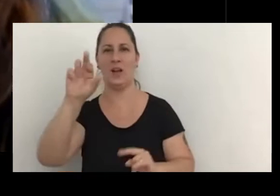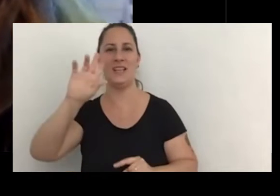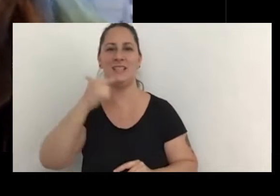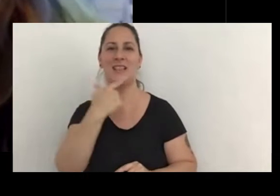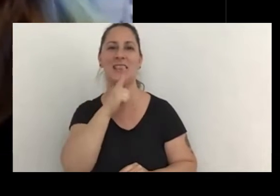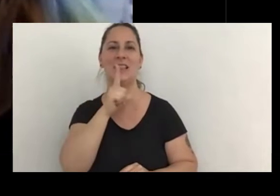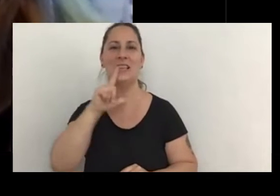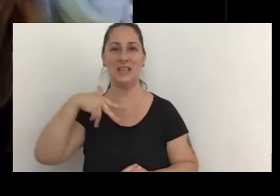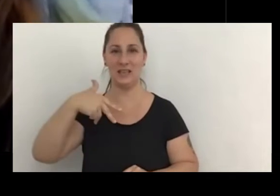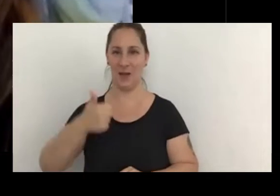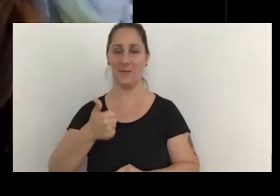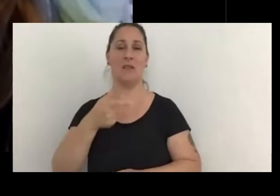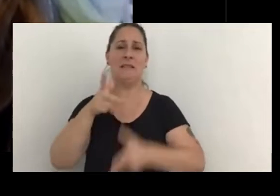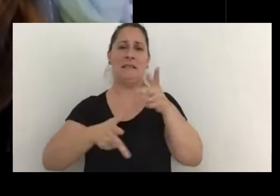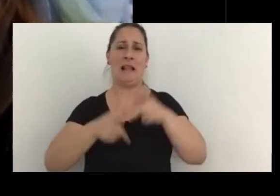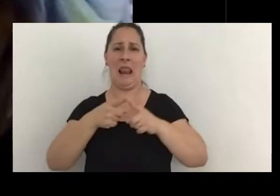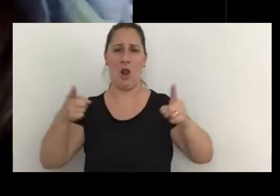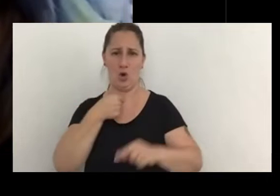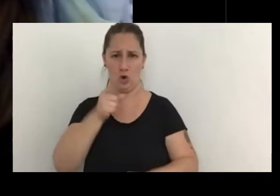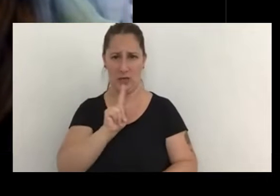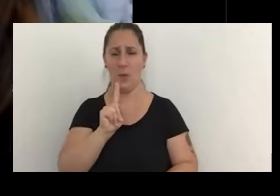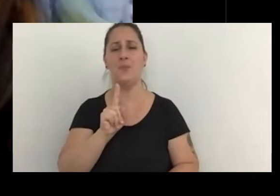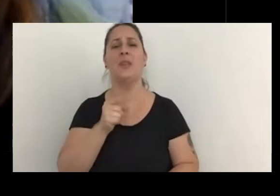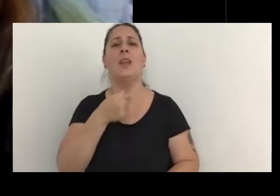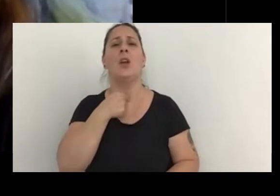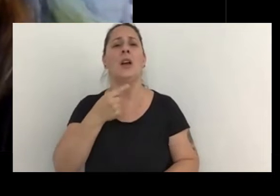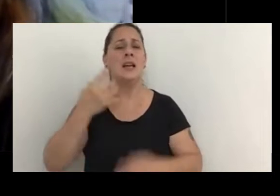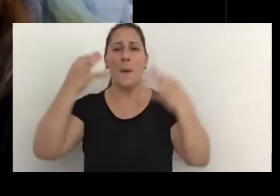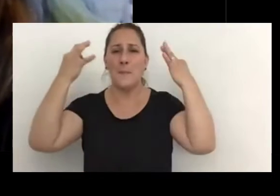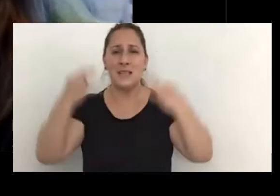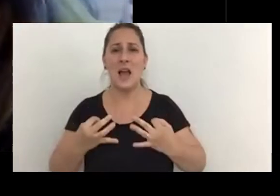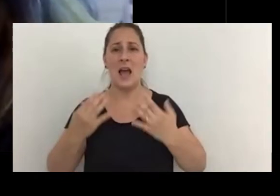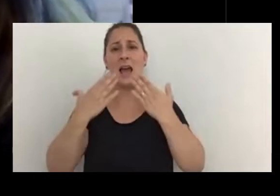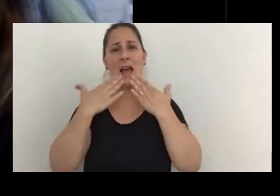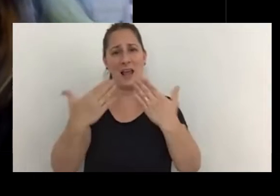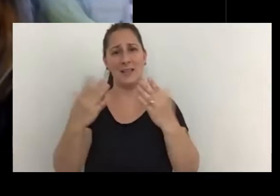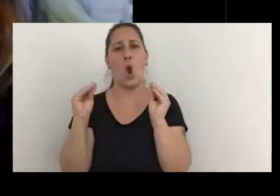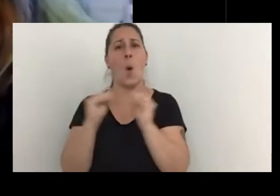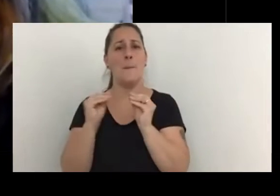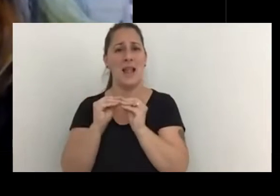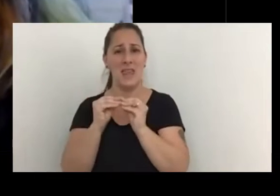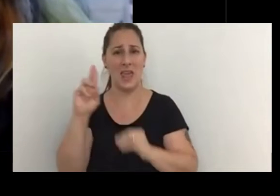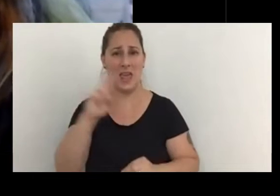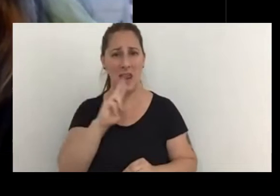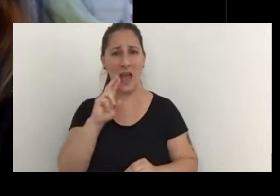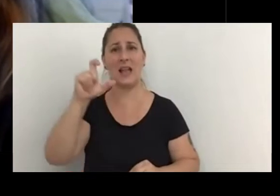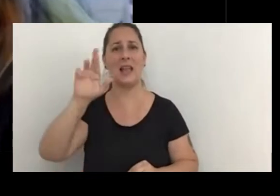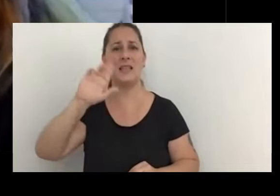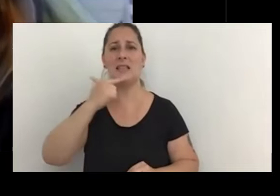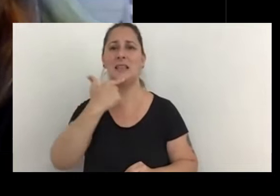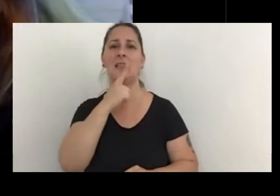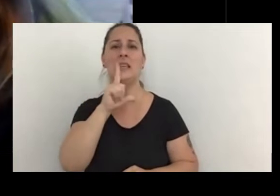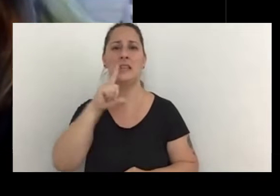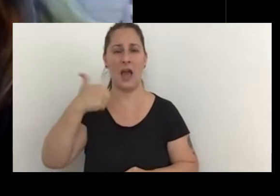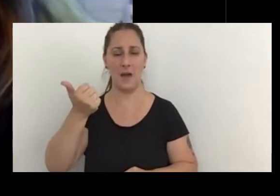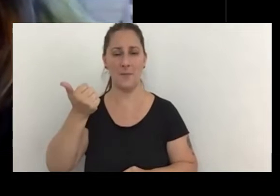también extenderme mucho más, pero quería agradecerle muy especialmente a nuestra compañera, la doctora Cristina Mansilla, no solo